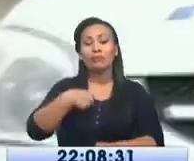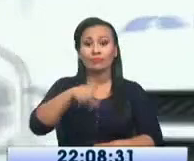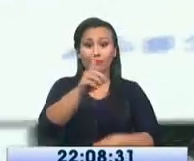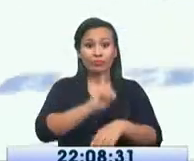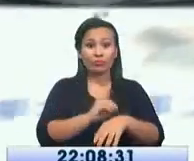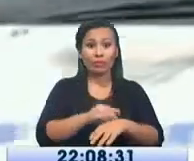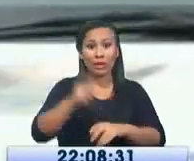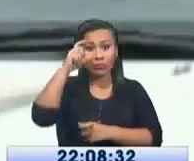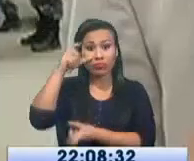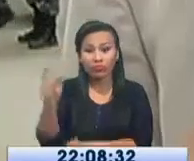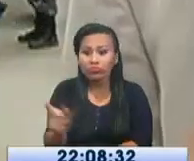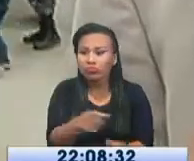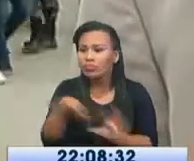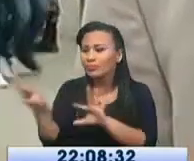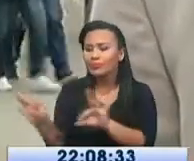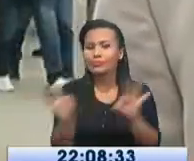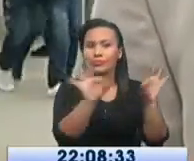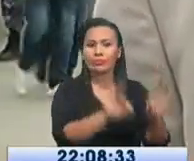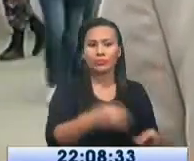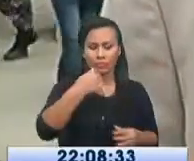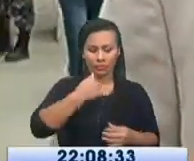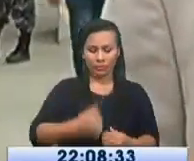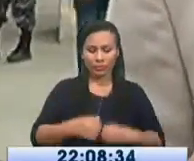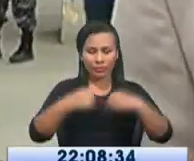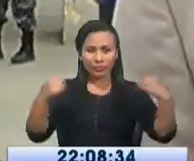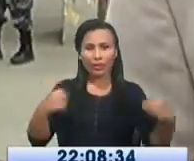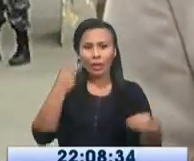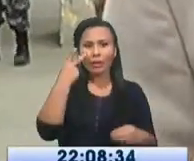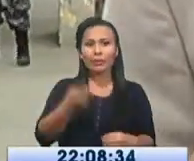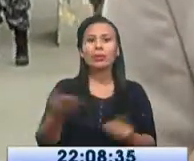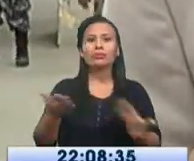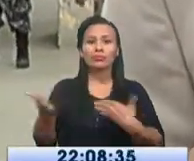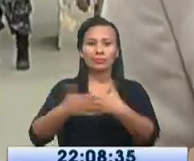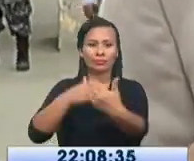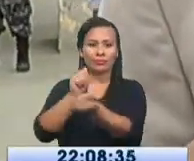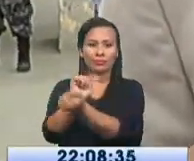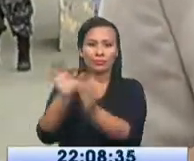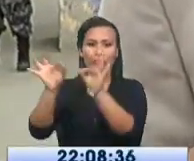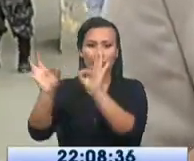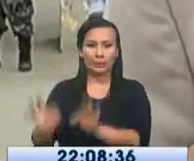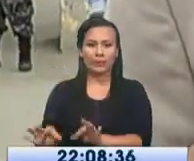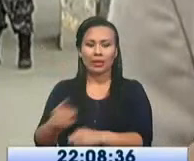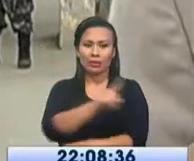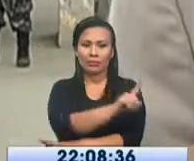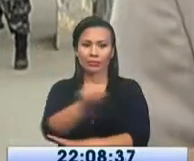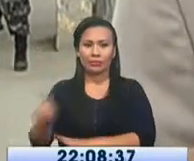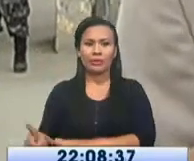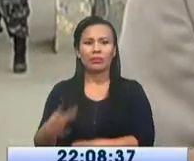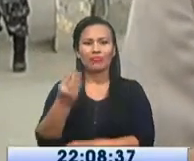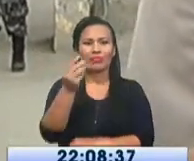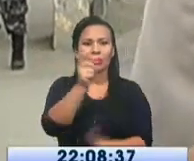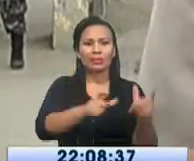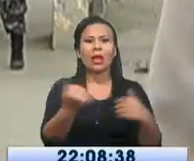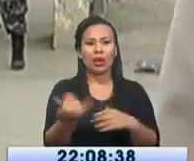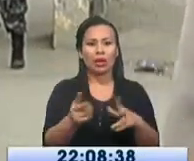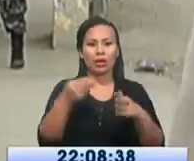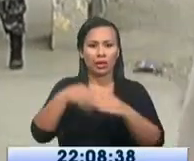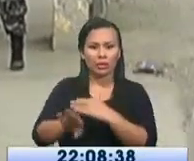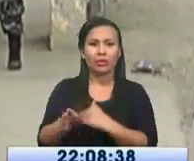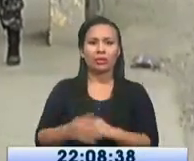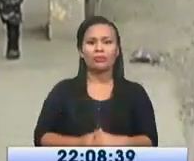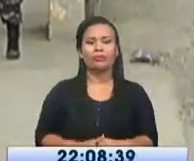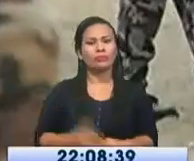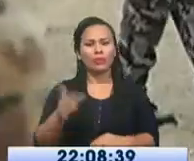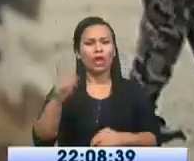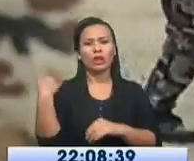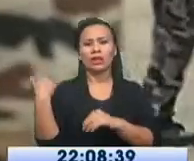respectivo levantamiento. Según dicen ellos, estaba en una celda que recién habían ingresado, pues son personas que recién ingresan. No están